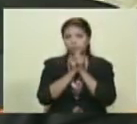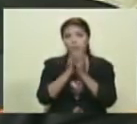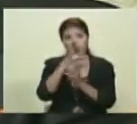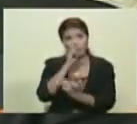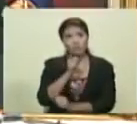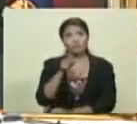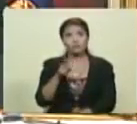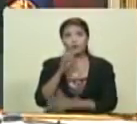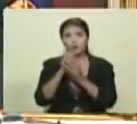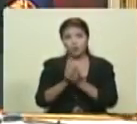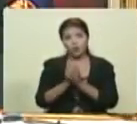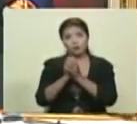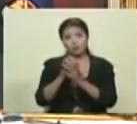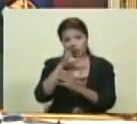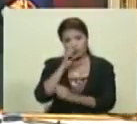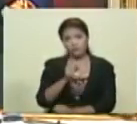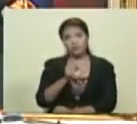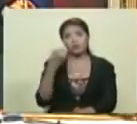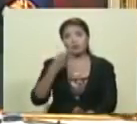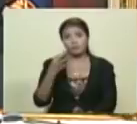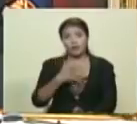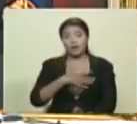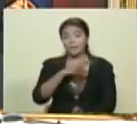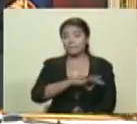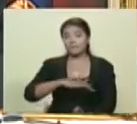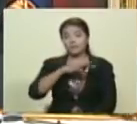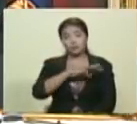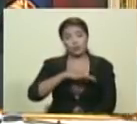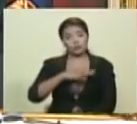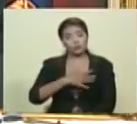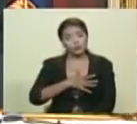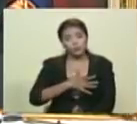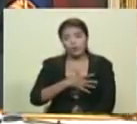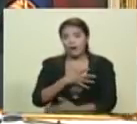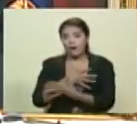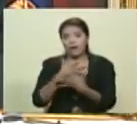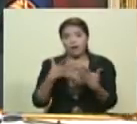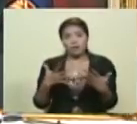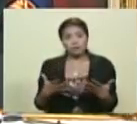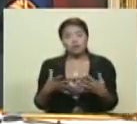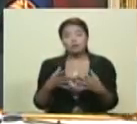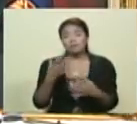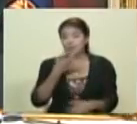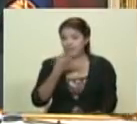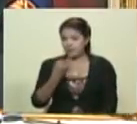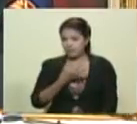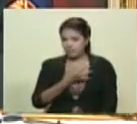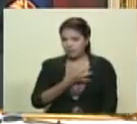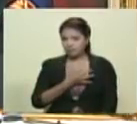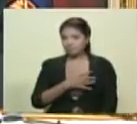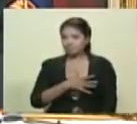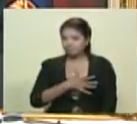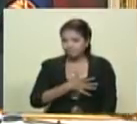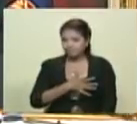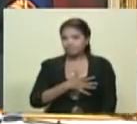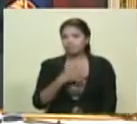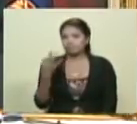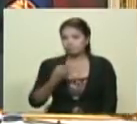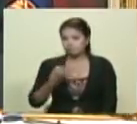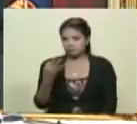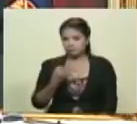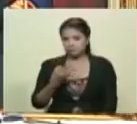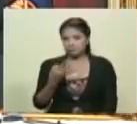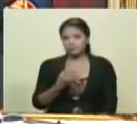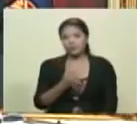oración. Es un poder espiritual muy grande que tenemos. Cuando lo hacemos con verdad, con veracidad,